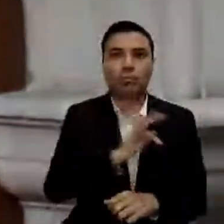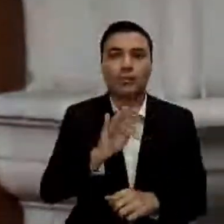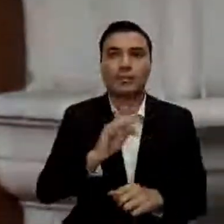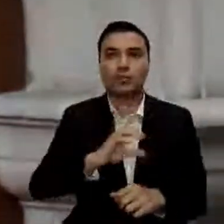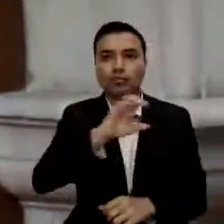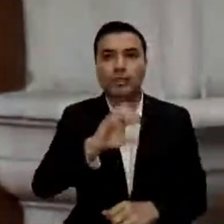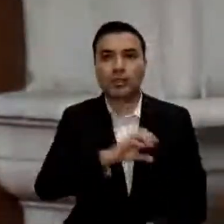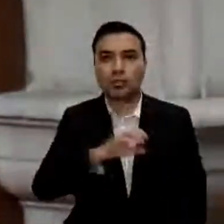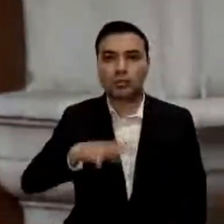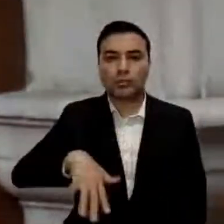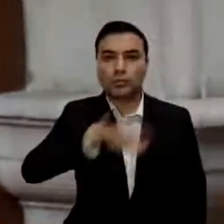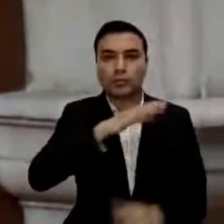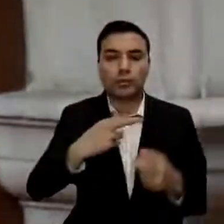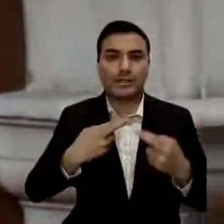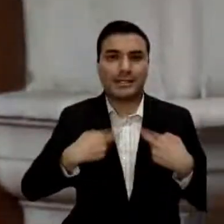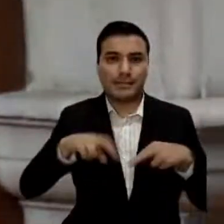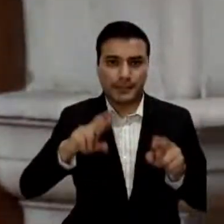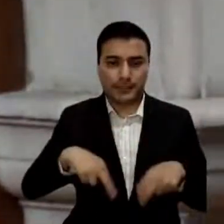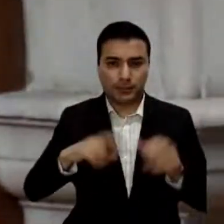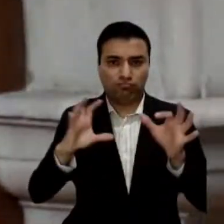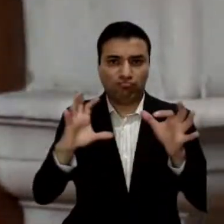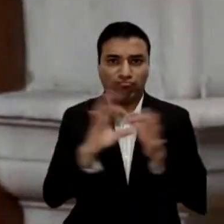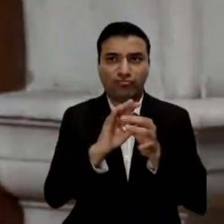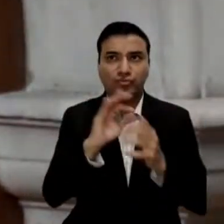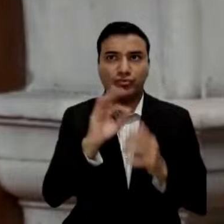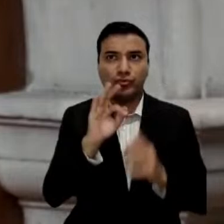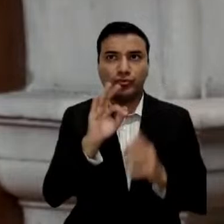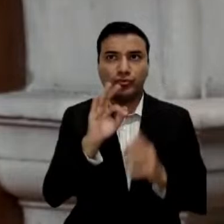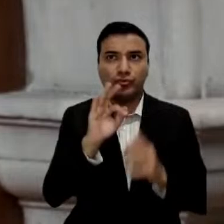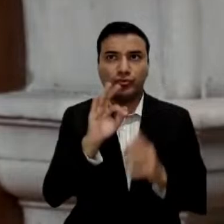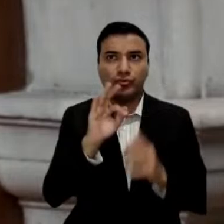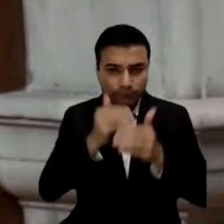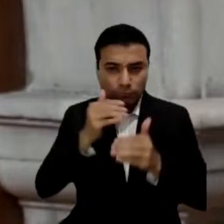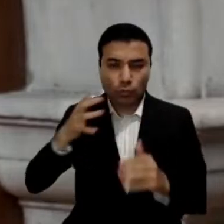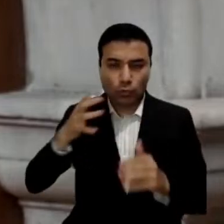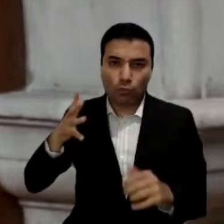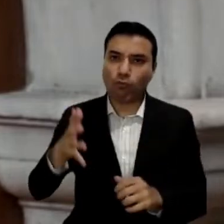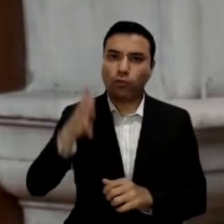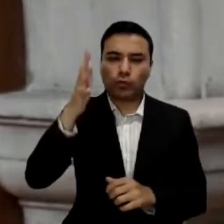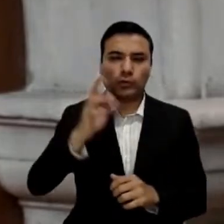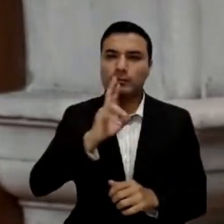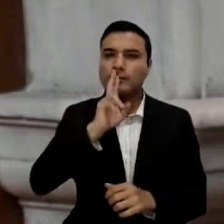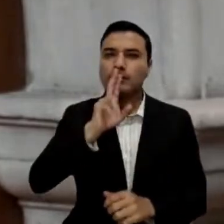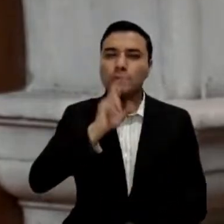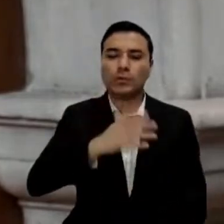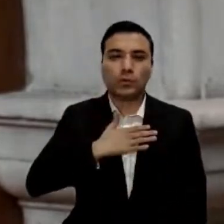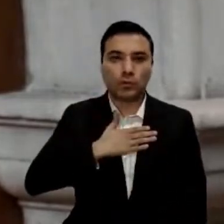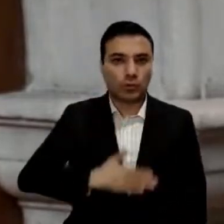los representantes, para avanzar hacia un futuro justo y próspero.